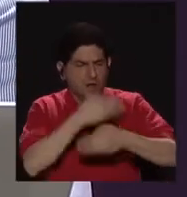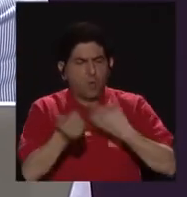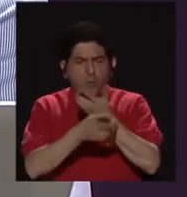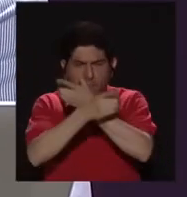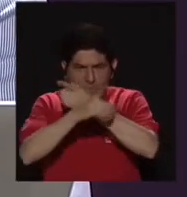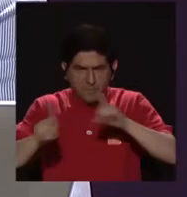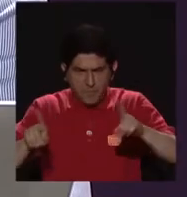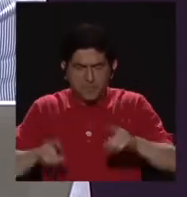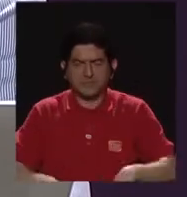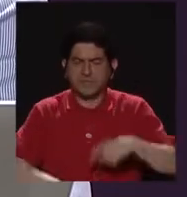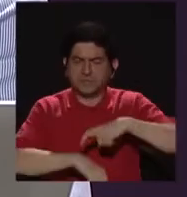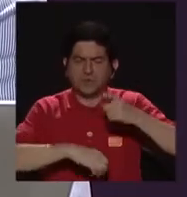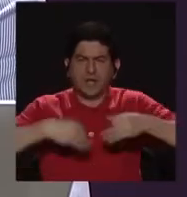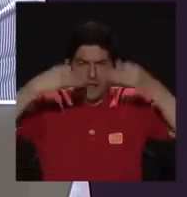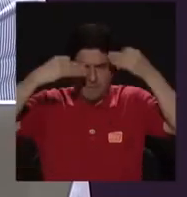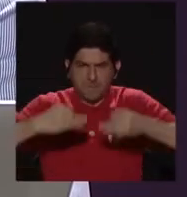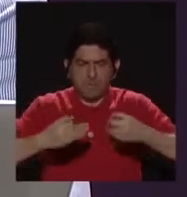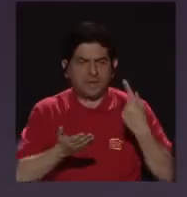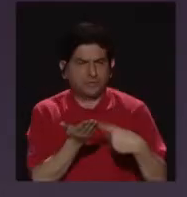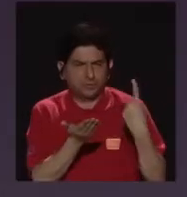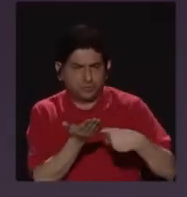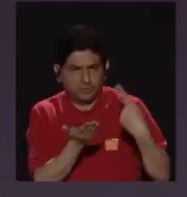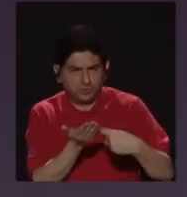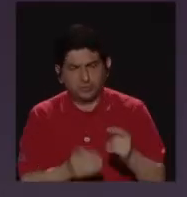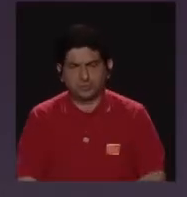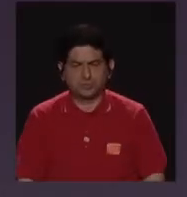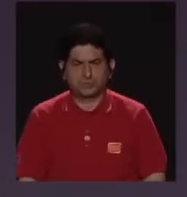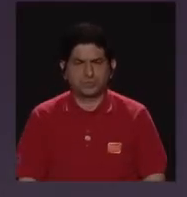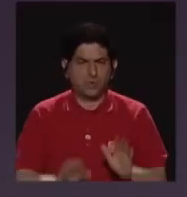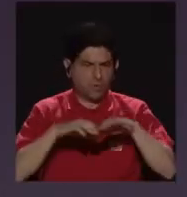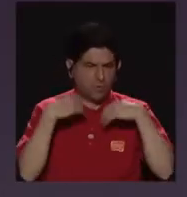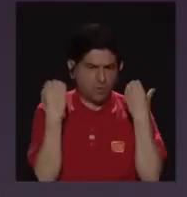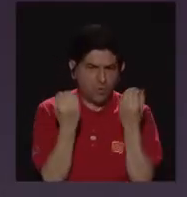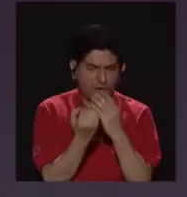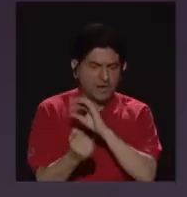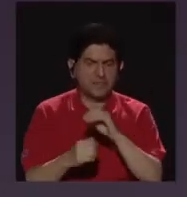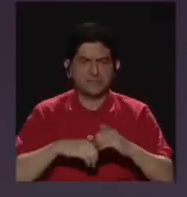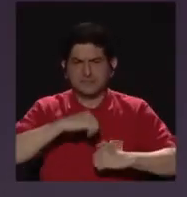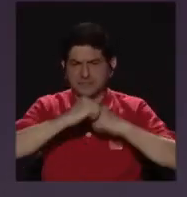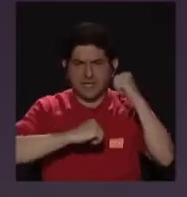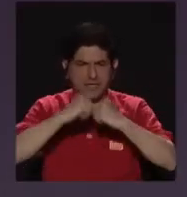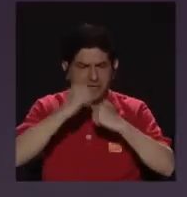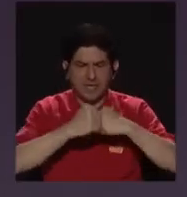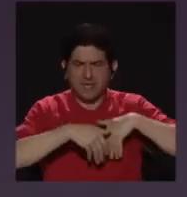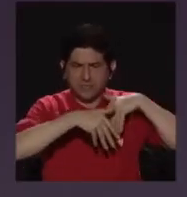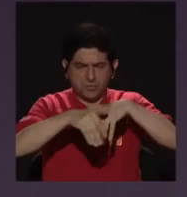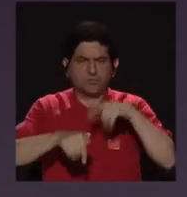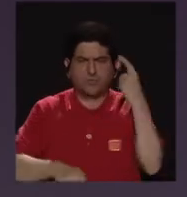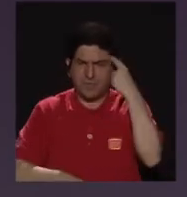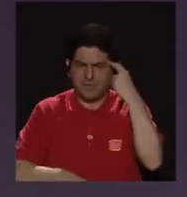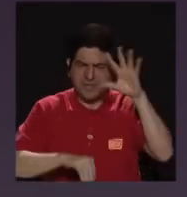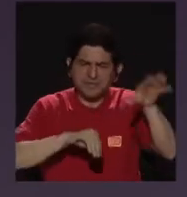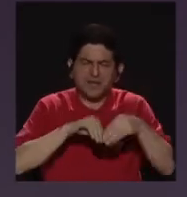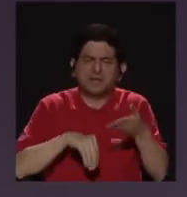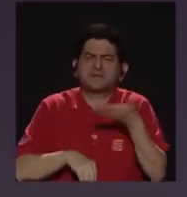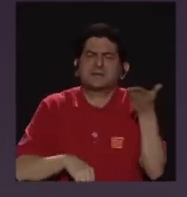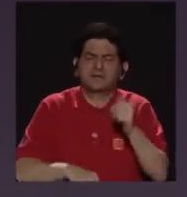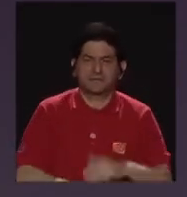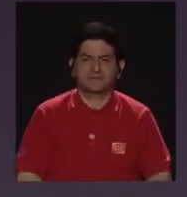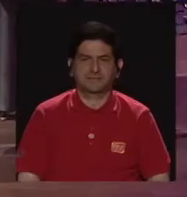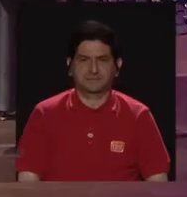el espacio de toma de decisión de discusión en torno a cómo se organiza y estructura la marcha en que otras cosas pienso sí